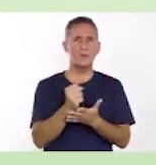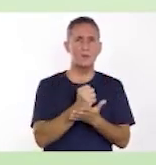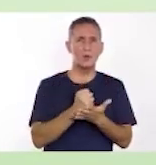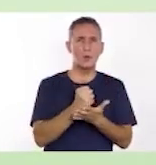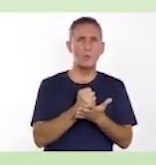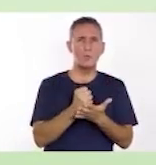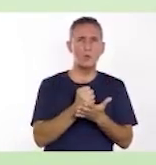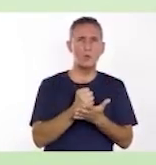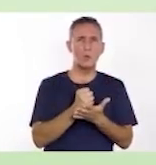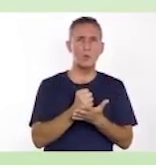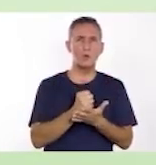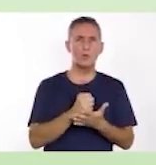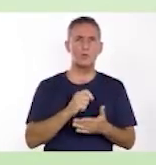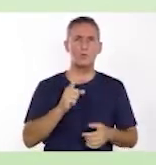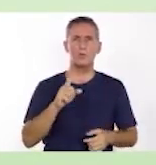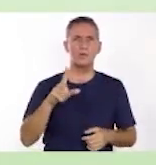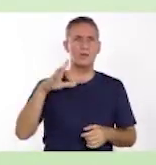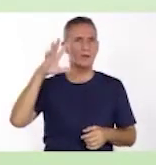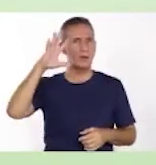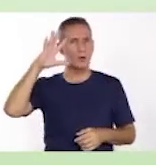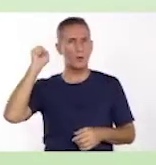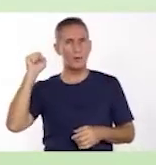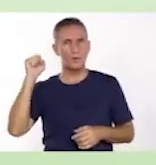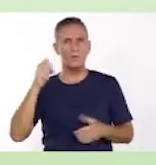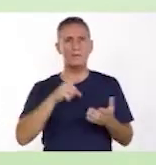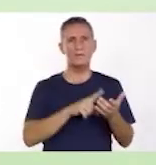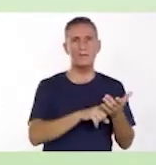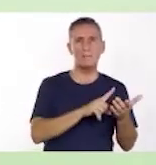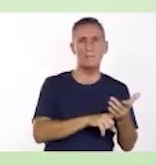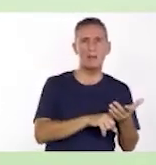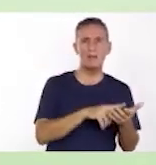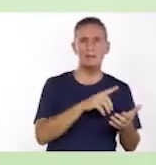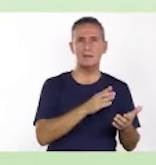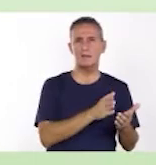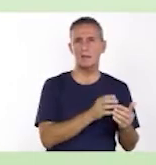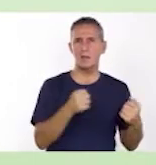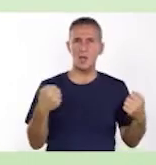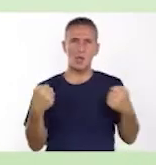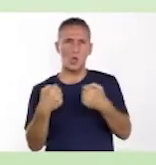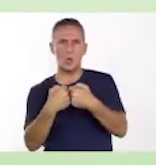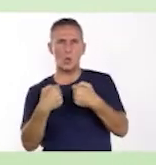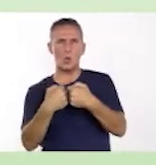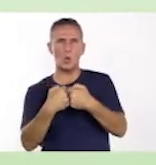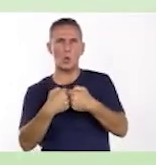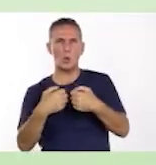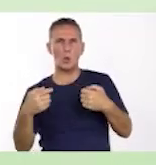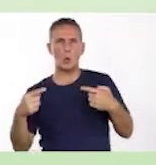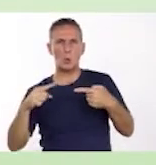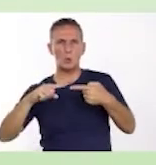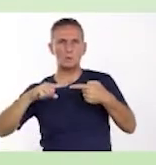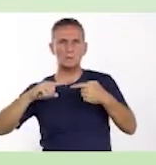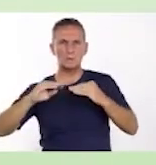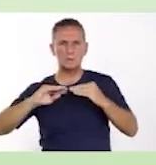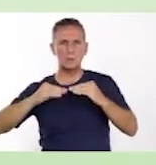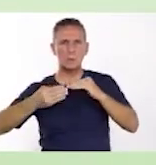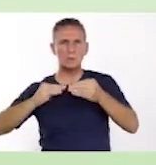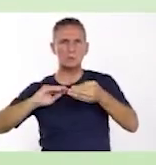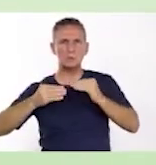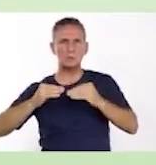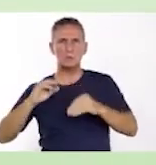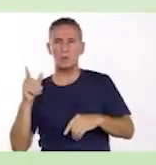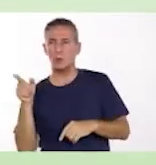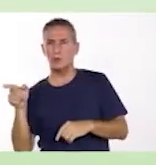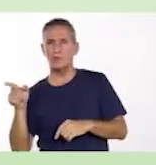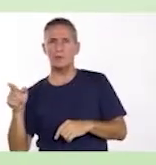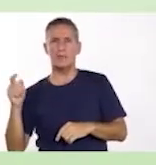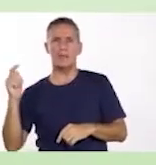de incomprensión del padre contra Gregorio Samsa. Ya habíamos hablado de ese bombardeo que el padre